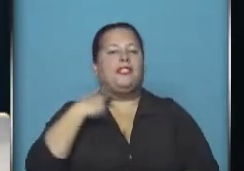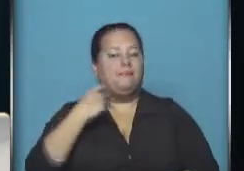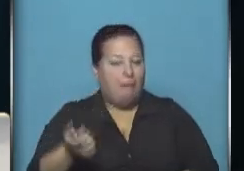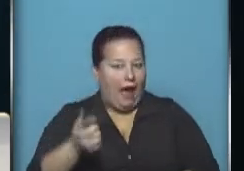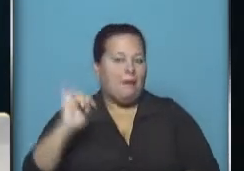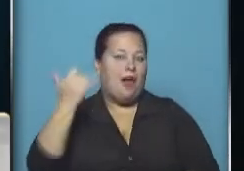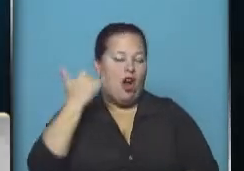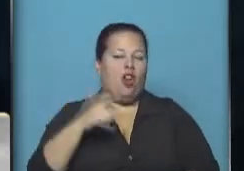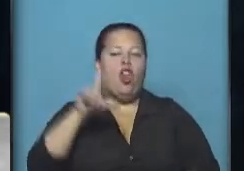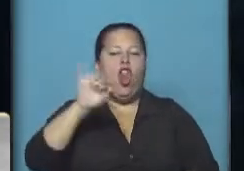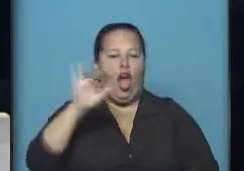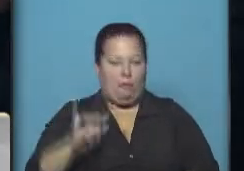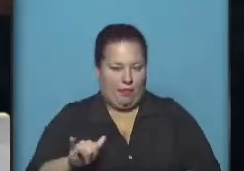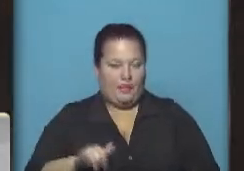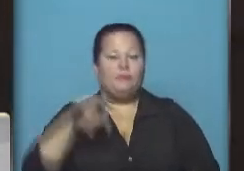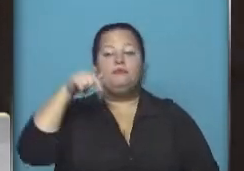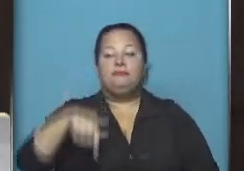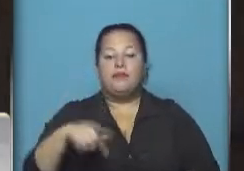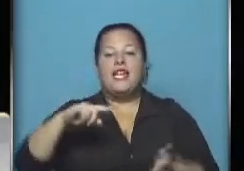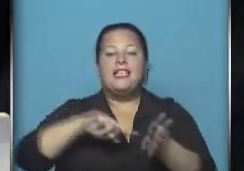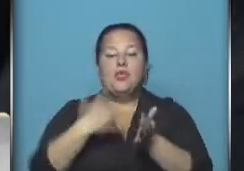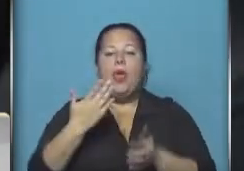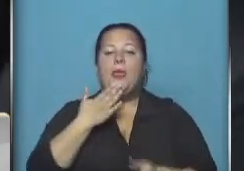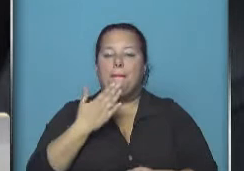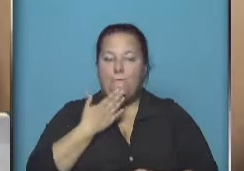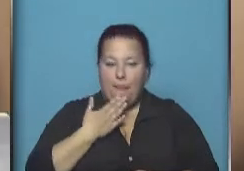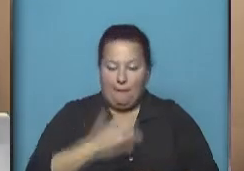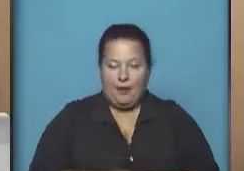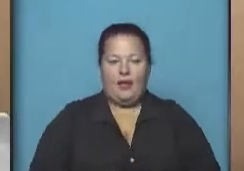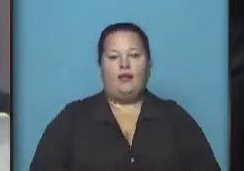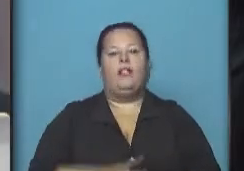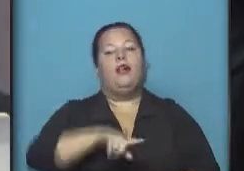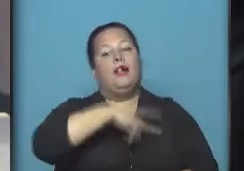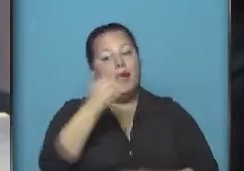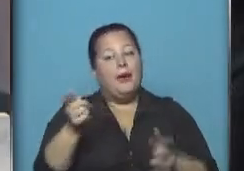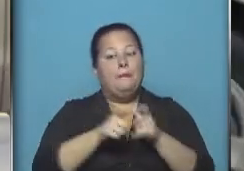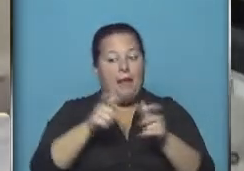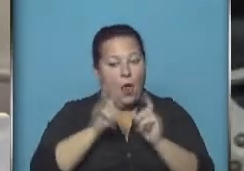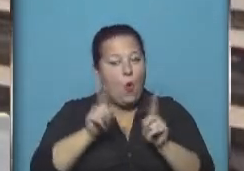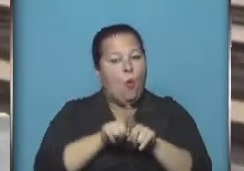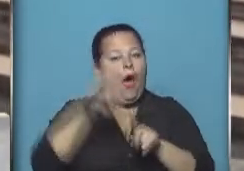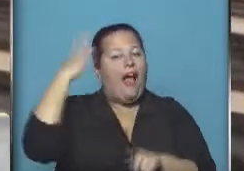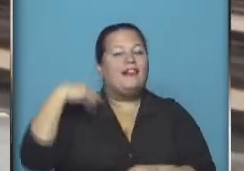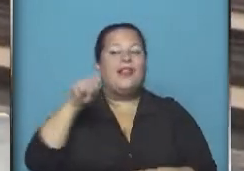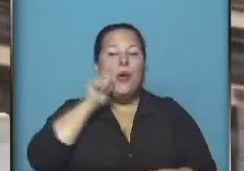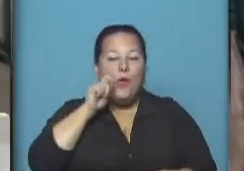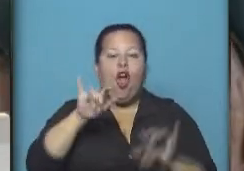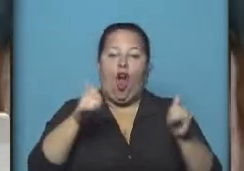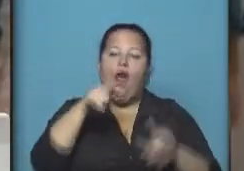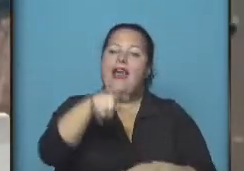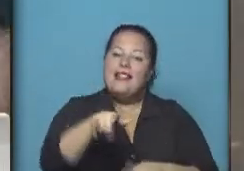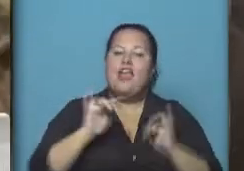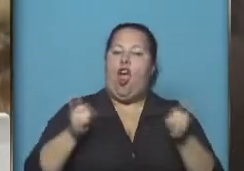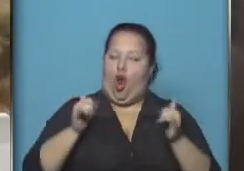aún todavía Sergi López. Nos vamos ahora a Ciudades de Papel. Otra película, como había pasado con Los Besos, esta era de jóvenes. Bueno,